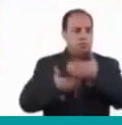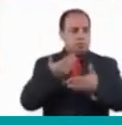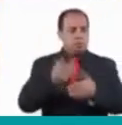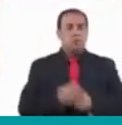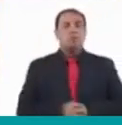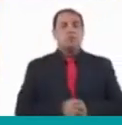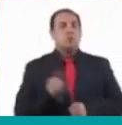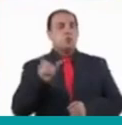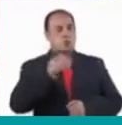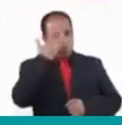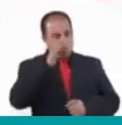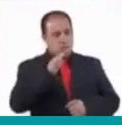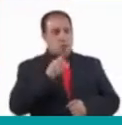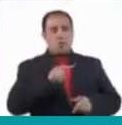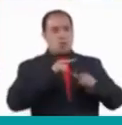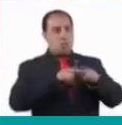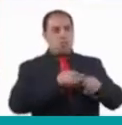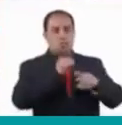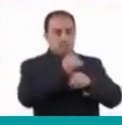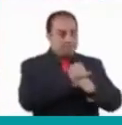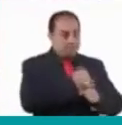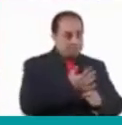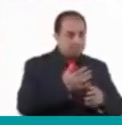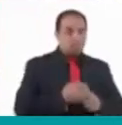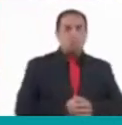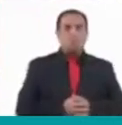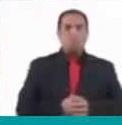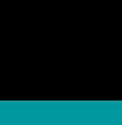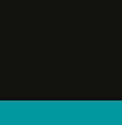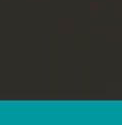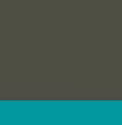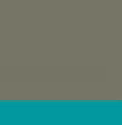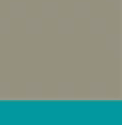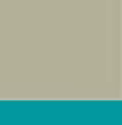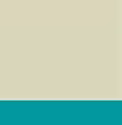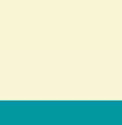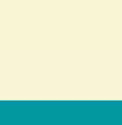supieron ustedes de esta información, que ya no iba a continuar con la indagatoria? En estos días.